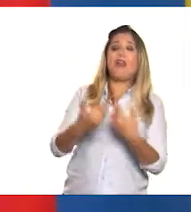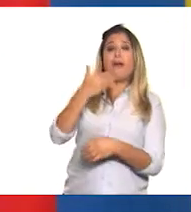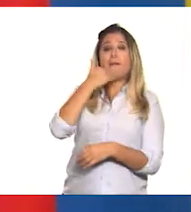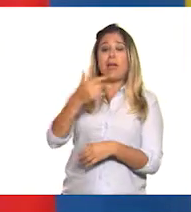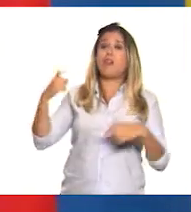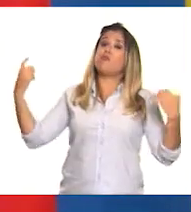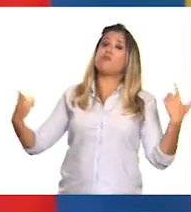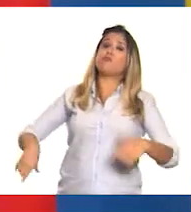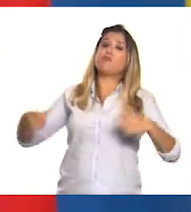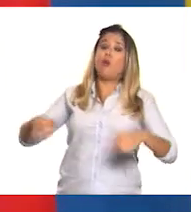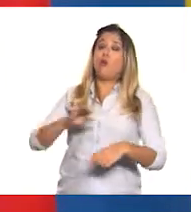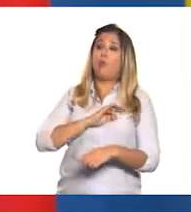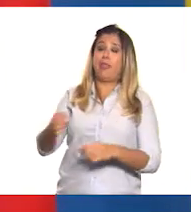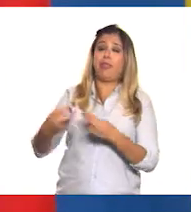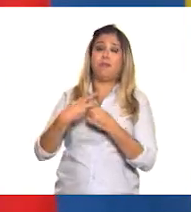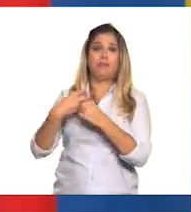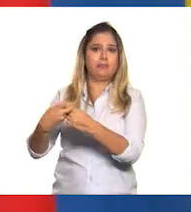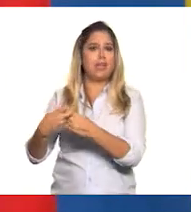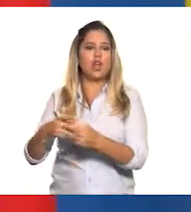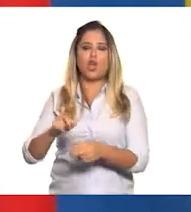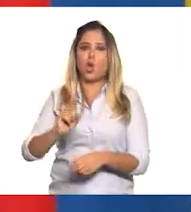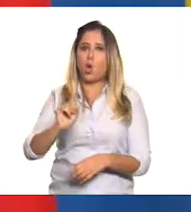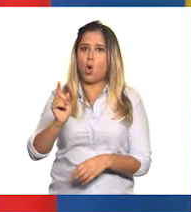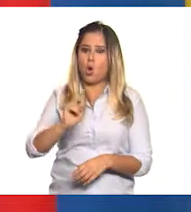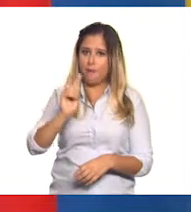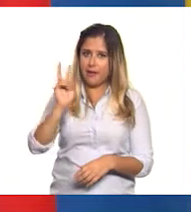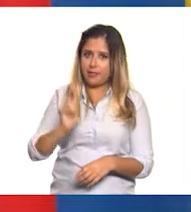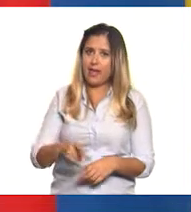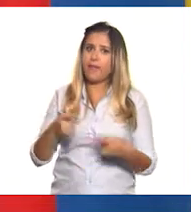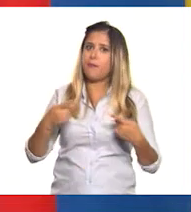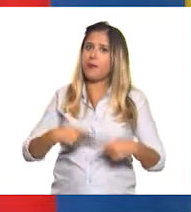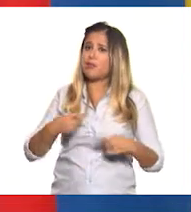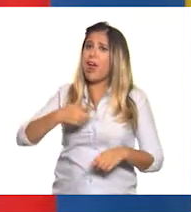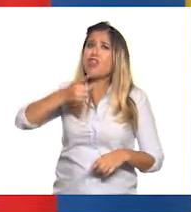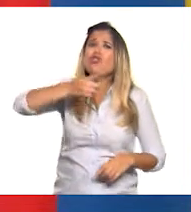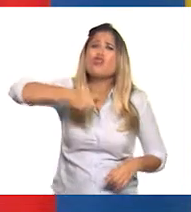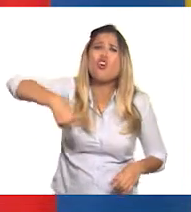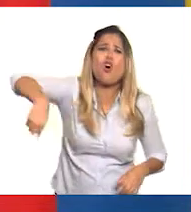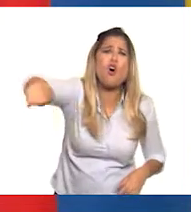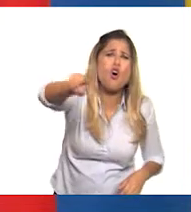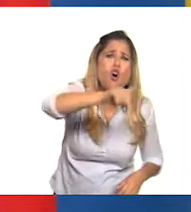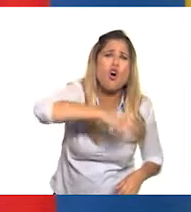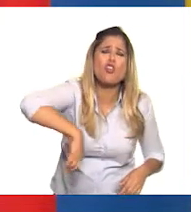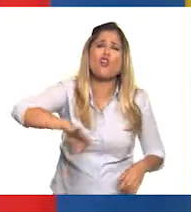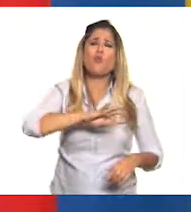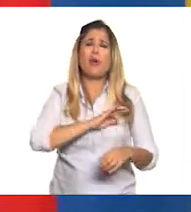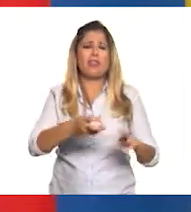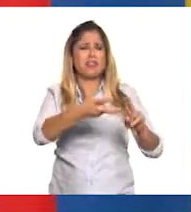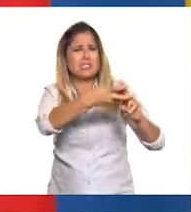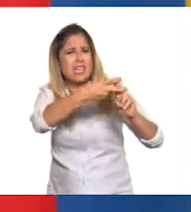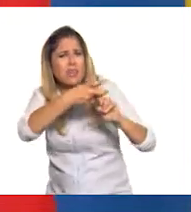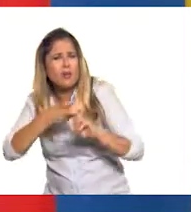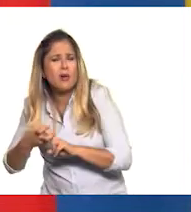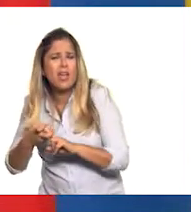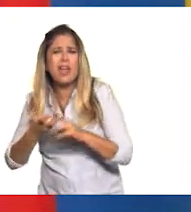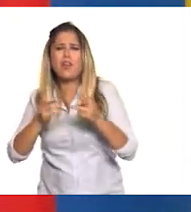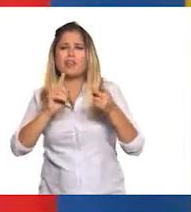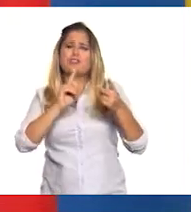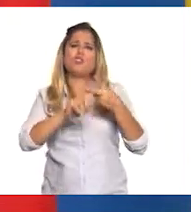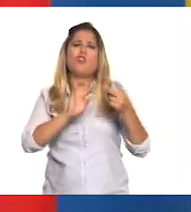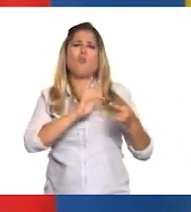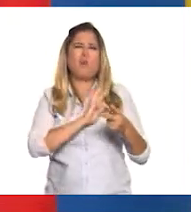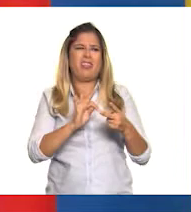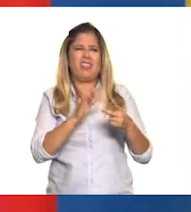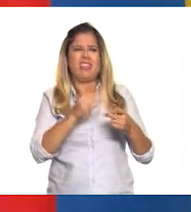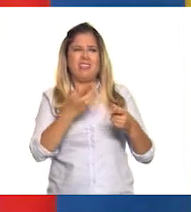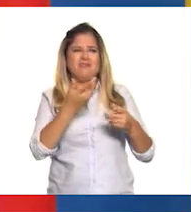riesgo al revelar este tipo de datos, pero no es así. Se puede ser víctima de diferentes delitos como extorsión, sin importar los ingresos de una